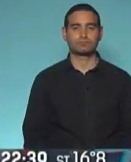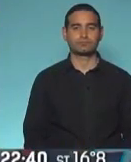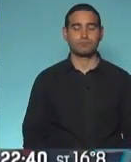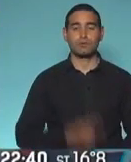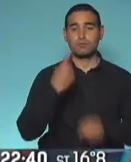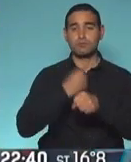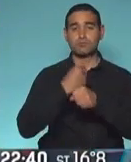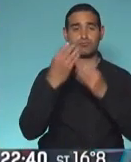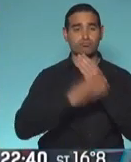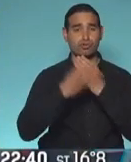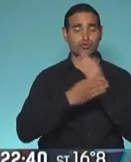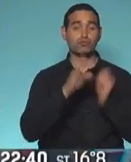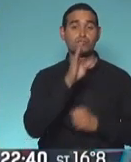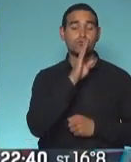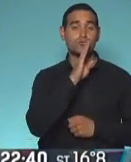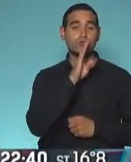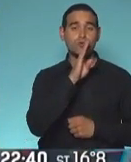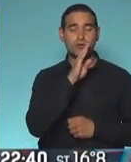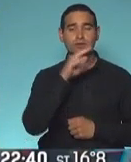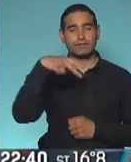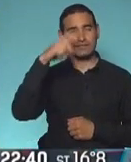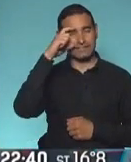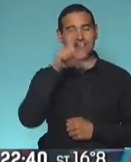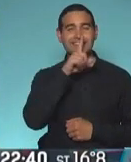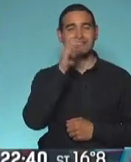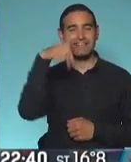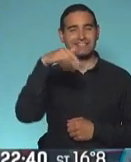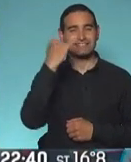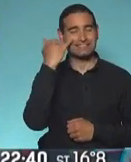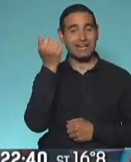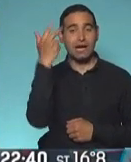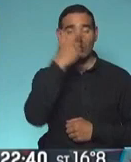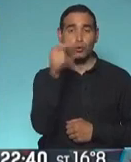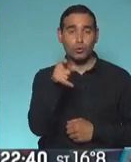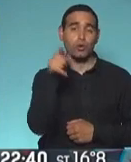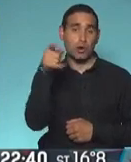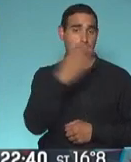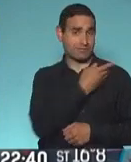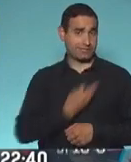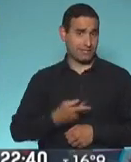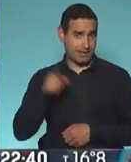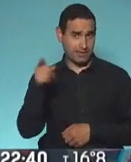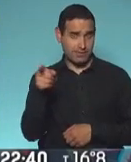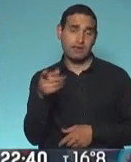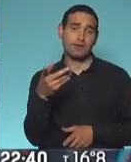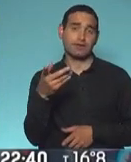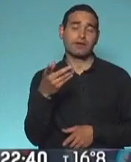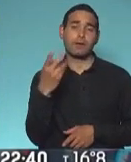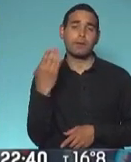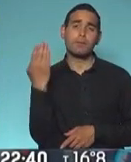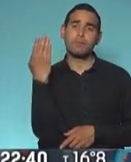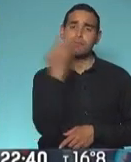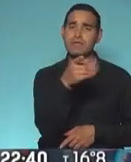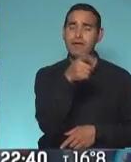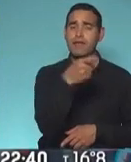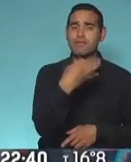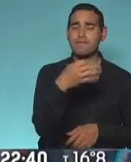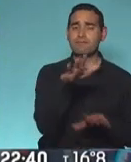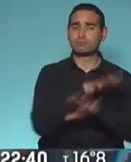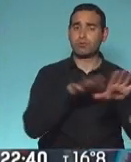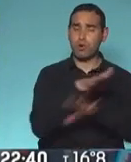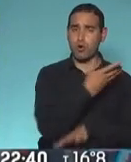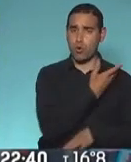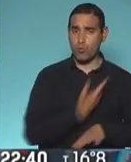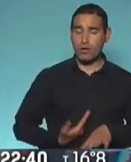primer ministro de Israel, Benjamin Netanyahu, recibió el encargo del presidente Rivlin de formar gobierno,